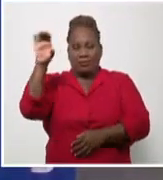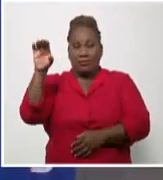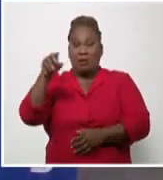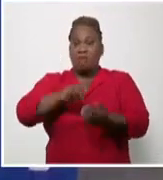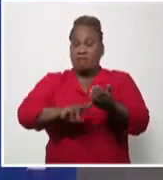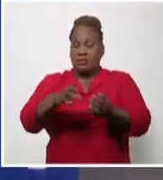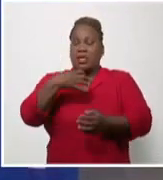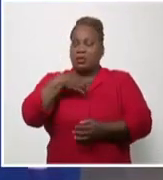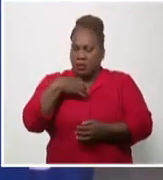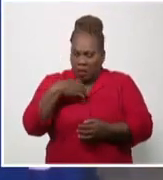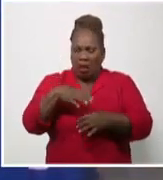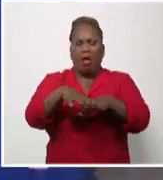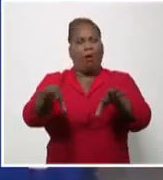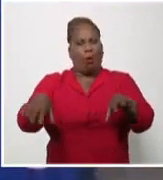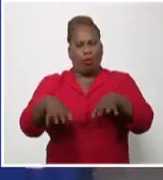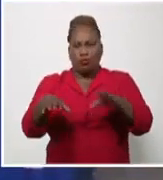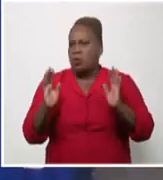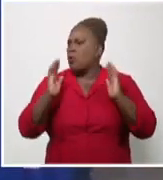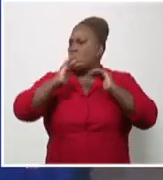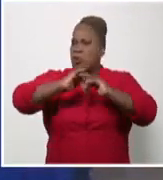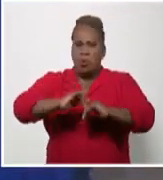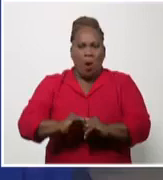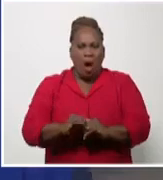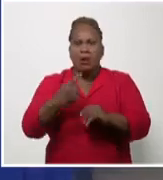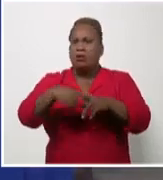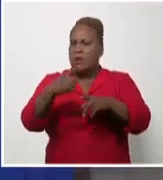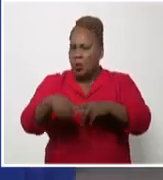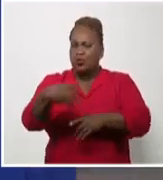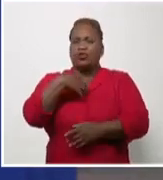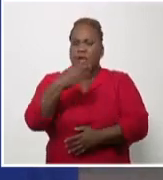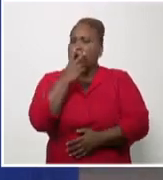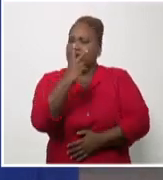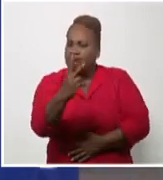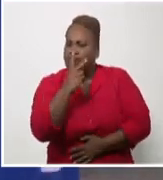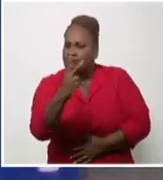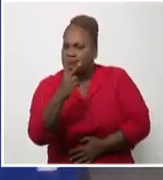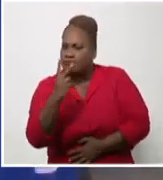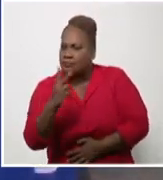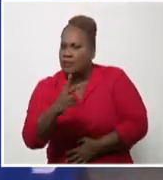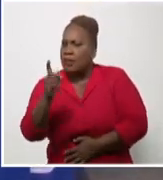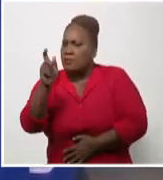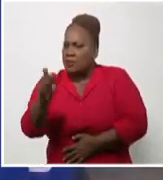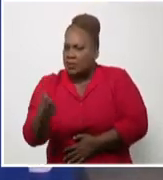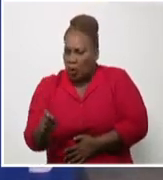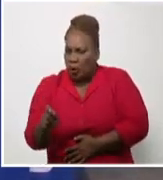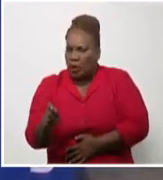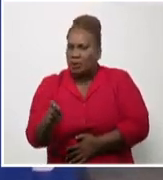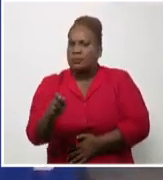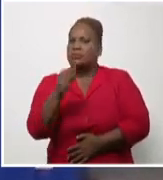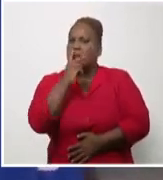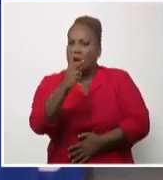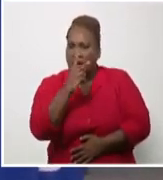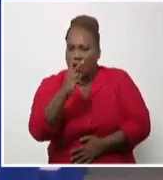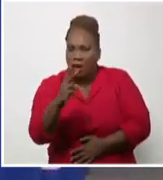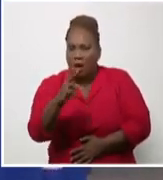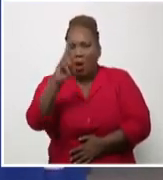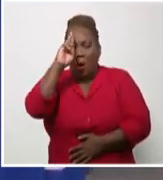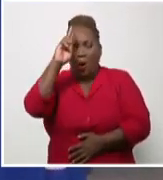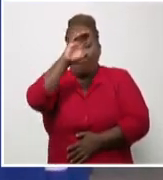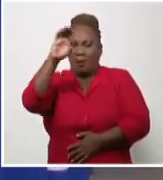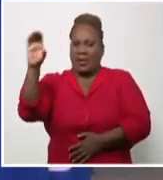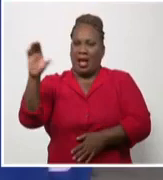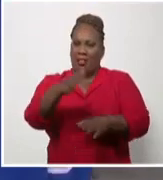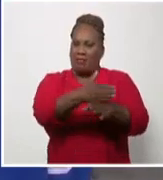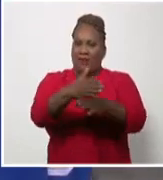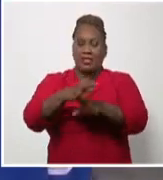hoy todas las condiciones no hay ningún déficit de ningún recurso para atender estos pacientes los pacientes están siendo atendidos están siendo hospitalizados y todo